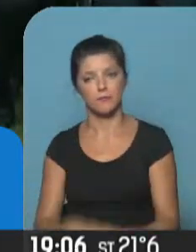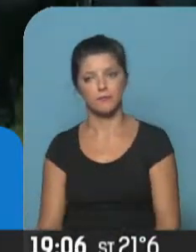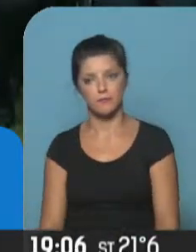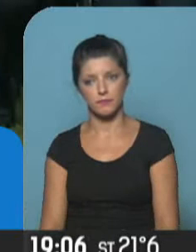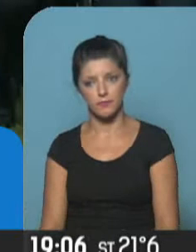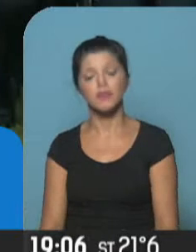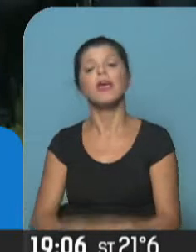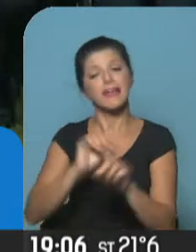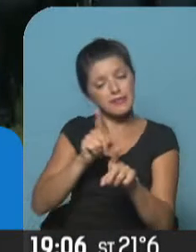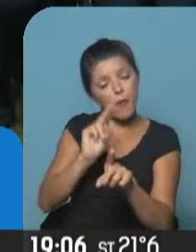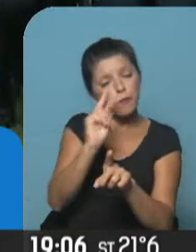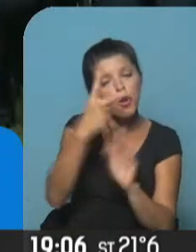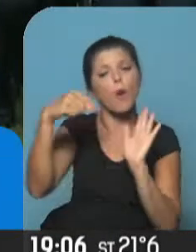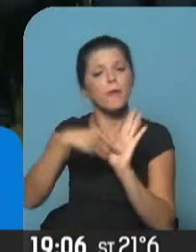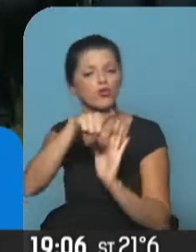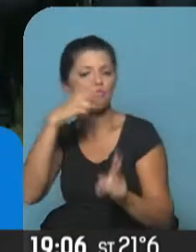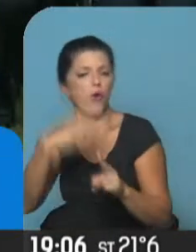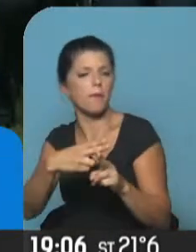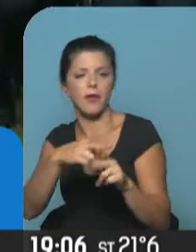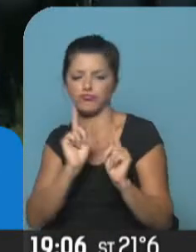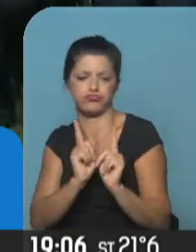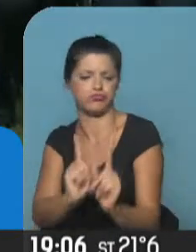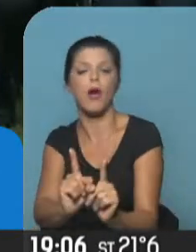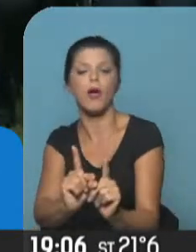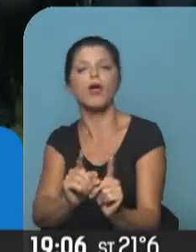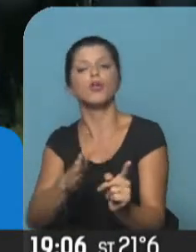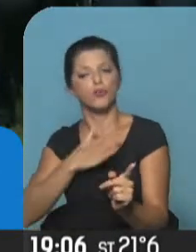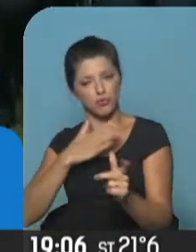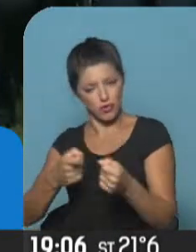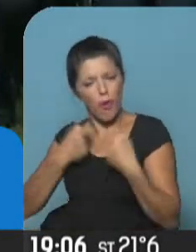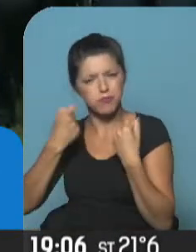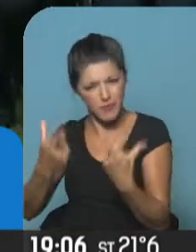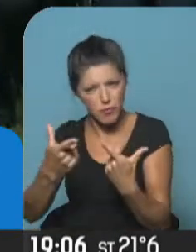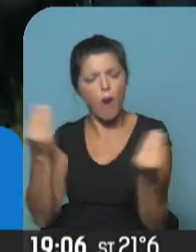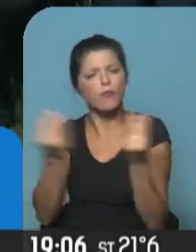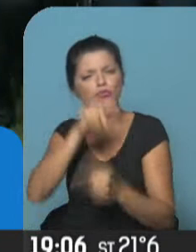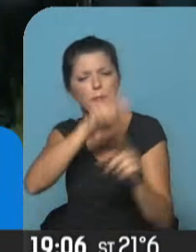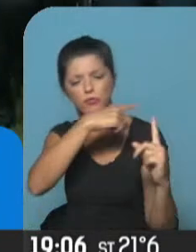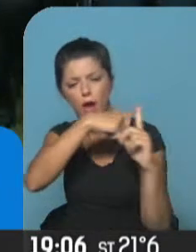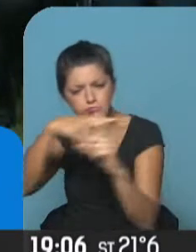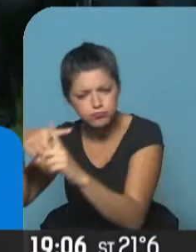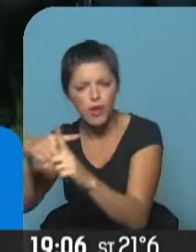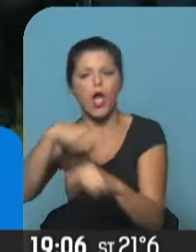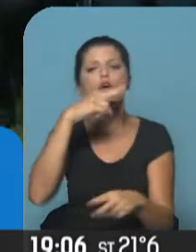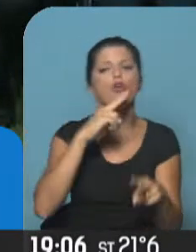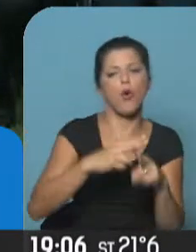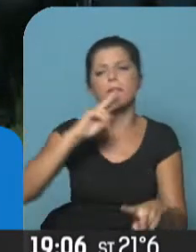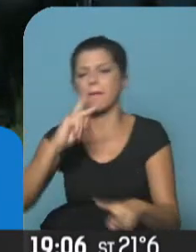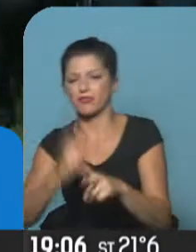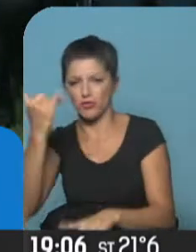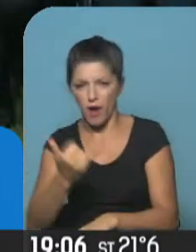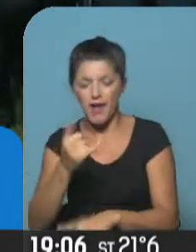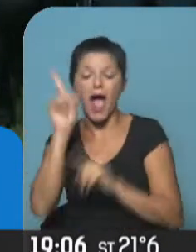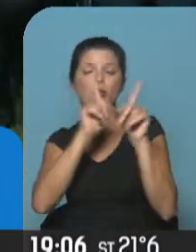tienen que perder su nombre, nosotros se lo pudimos devolver. Como dijeron muchas de las mamás, los volvieron a parir,